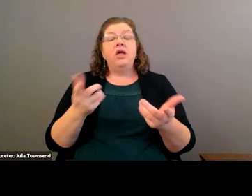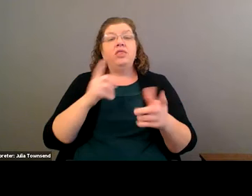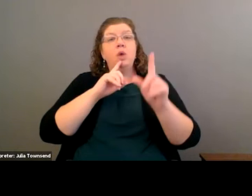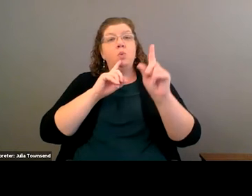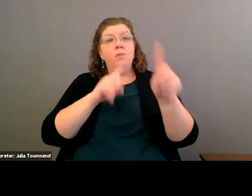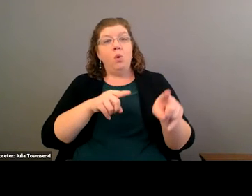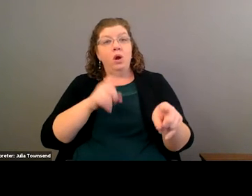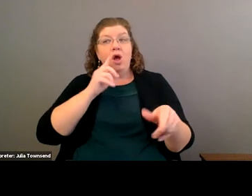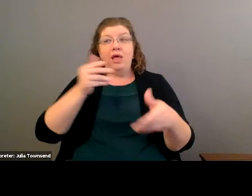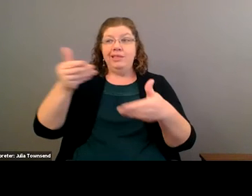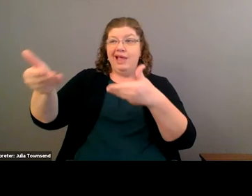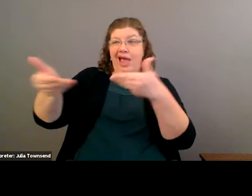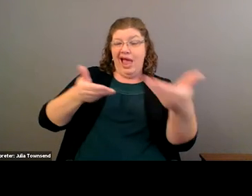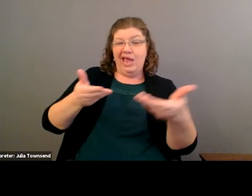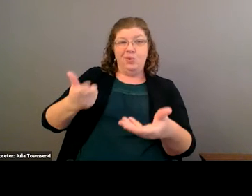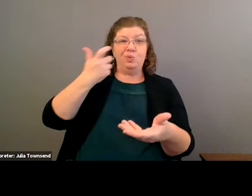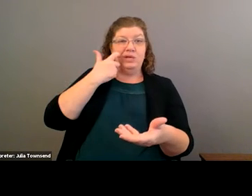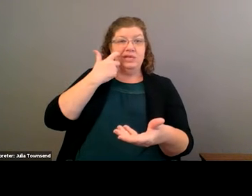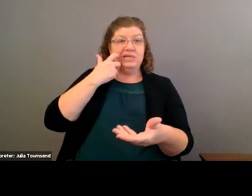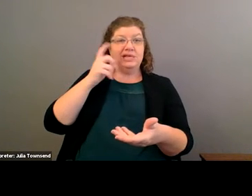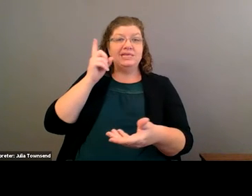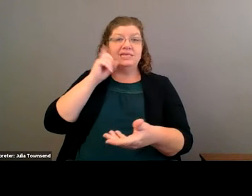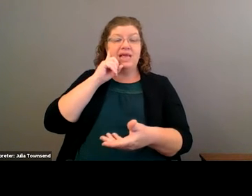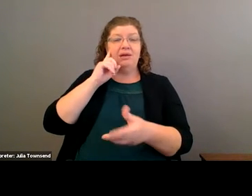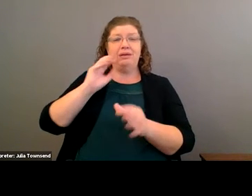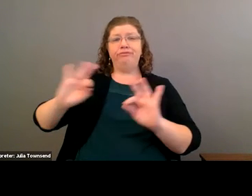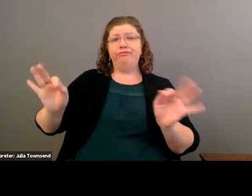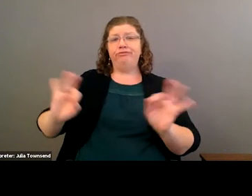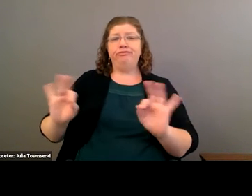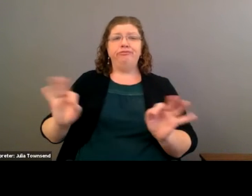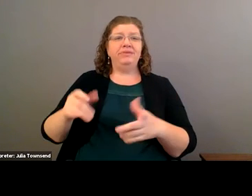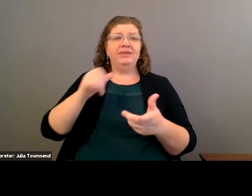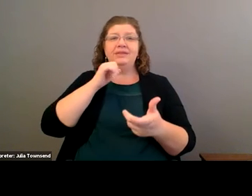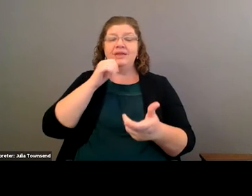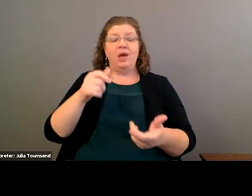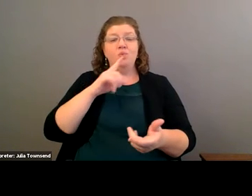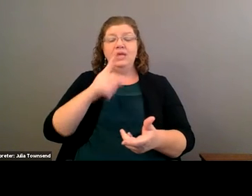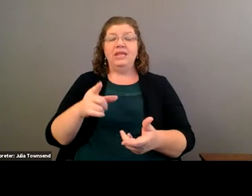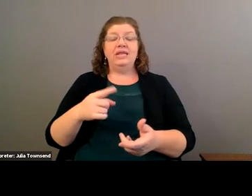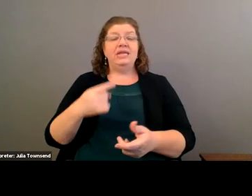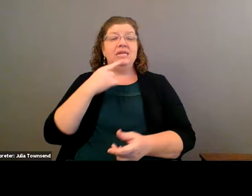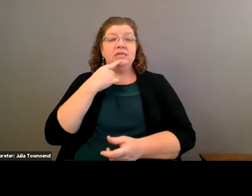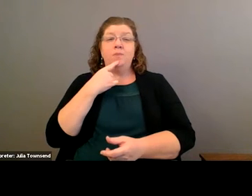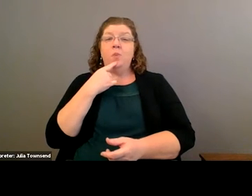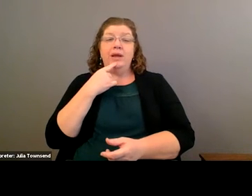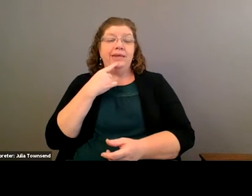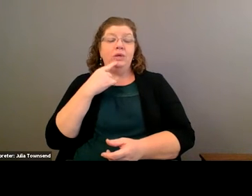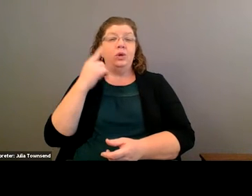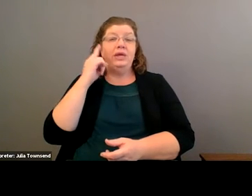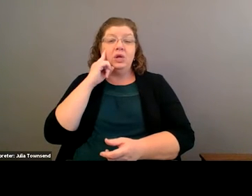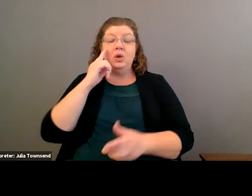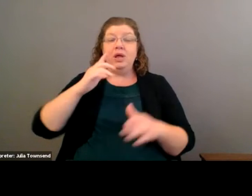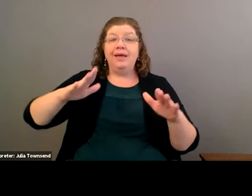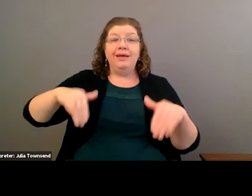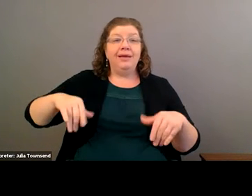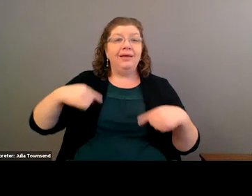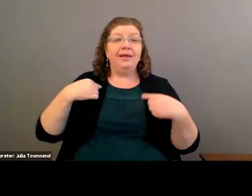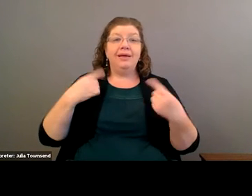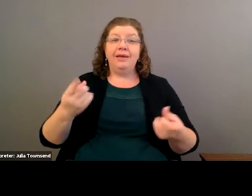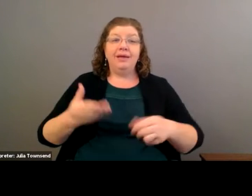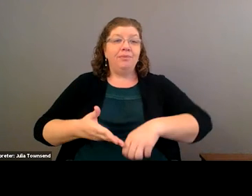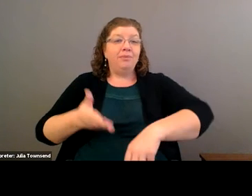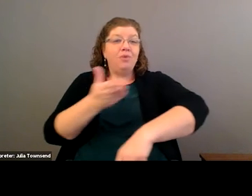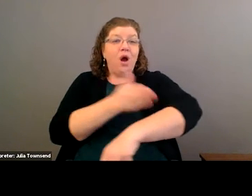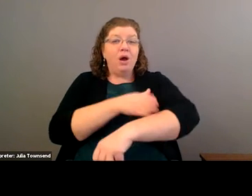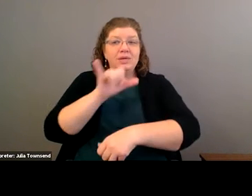El informe sobre la contratación que se presentó recientemente parecía que no existía y esto me decepcionó muchísimo. Me decepcionó